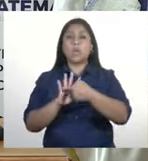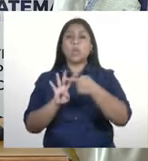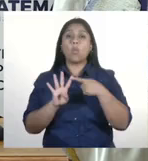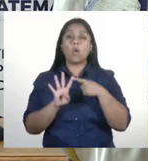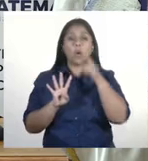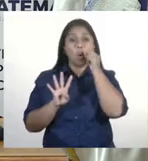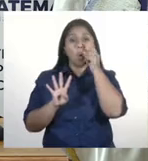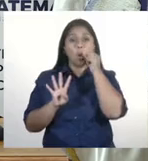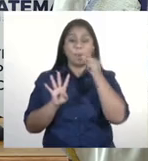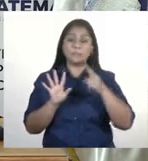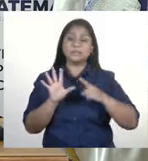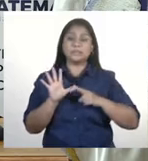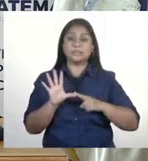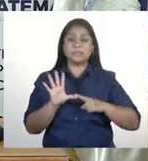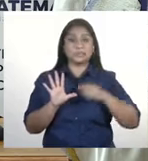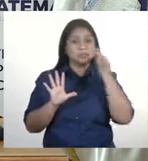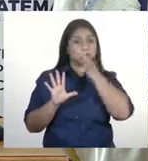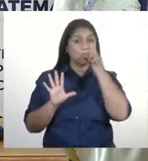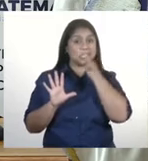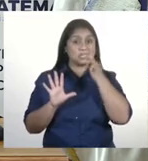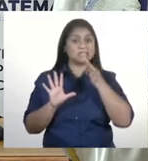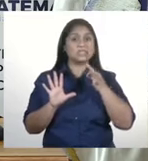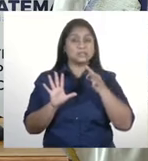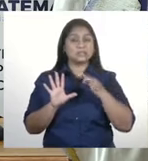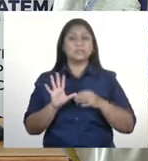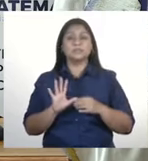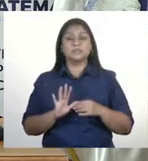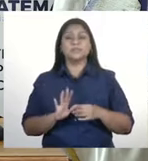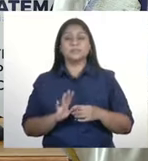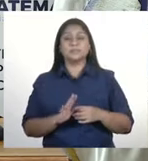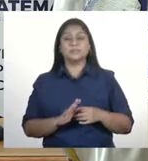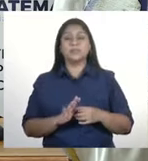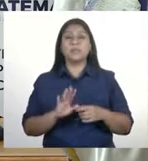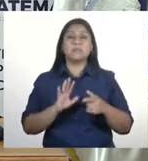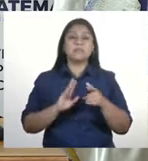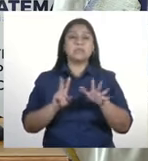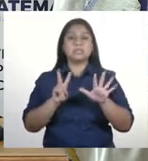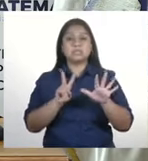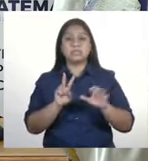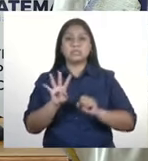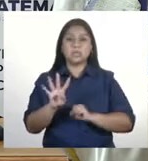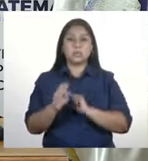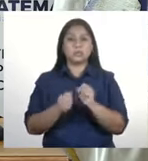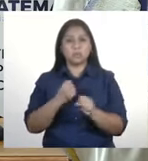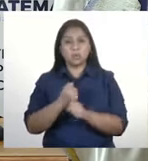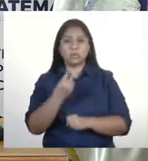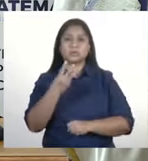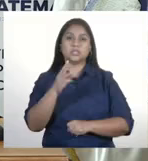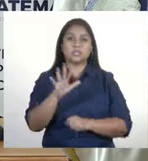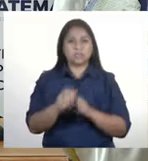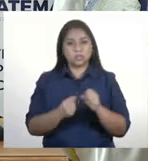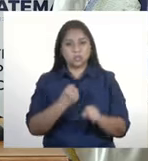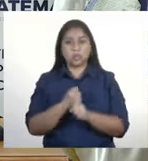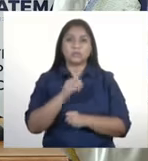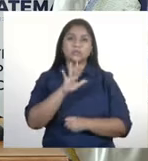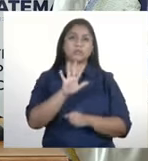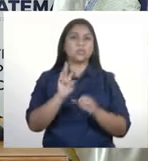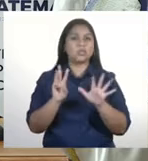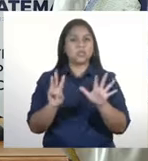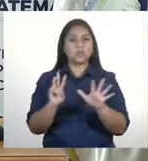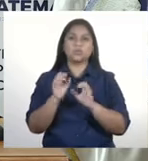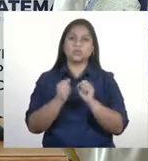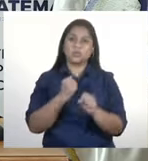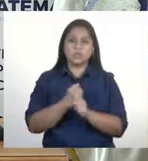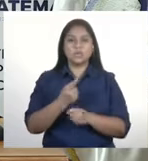sexo masculino y 1 de sexo femenino, siendo las edades de 74, 35,